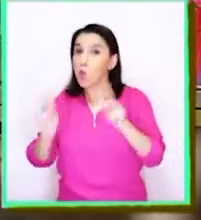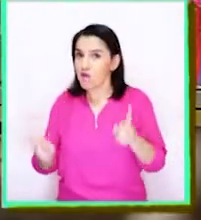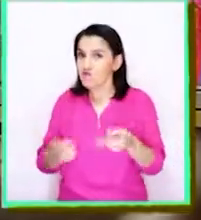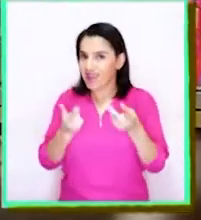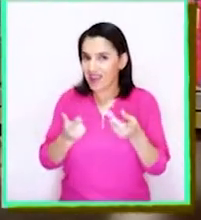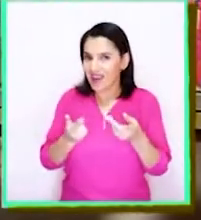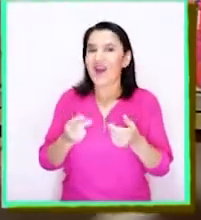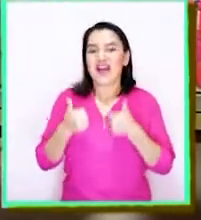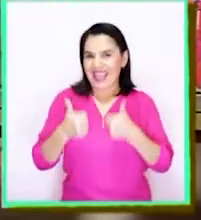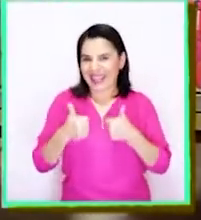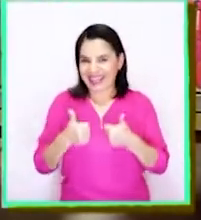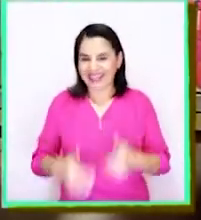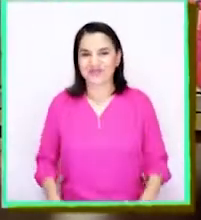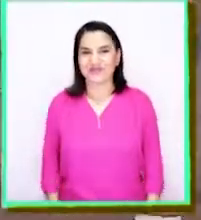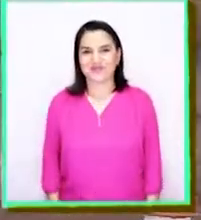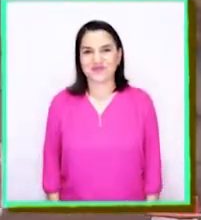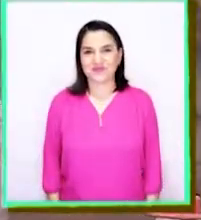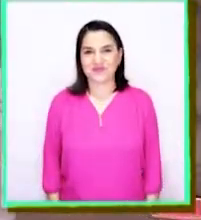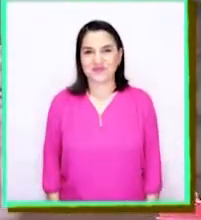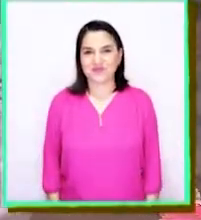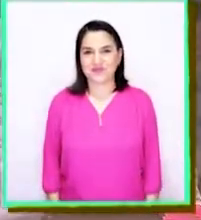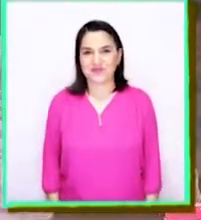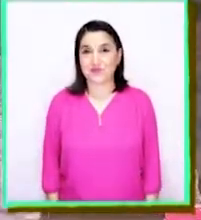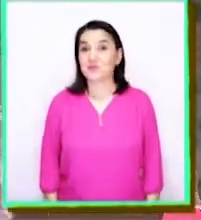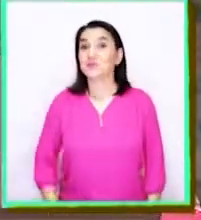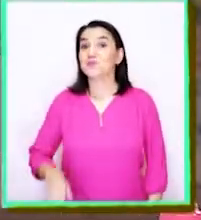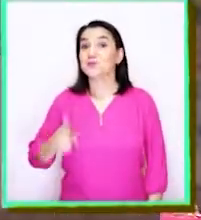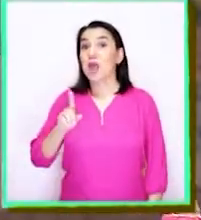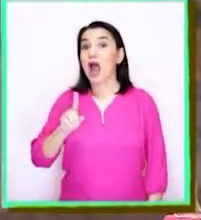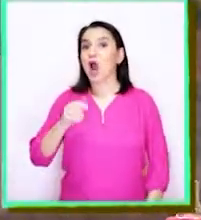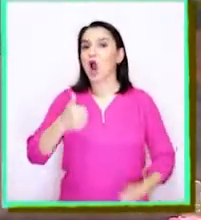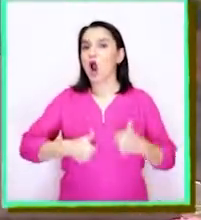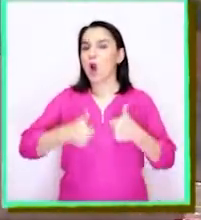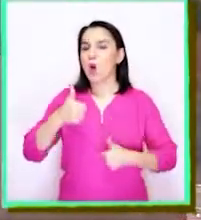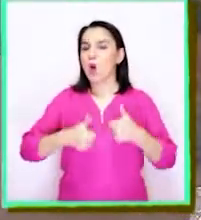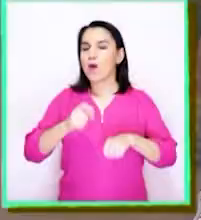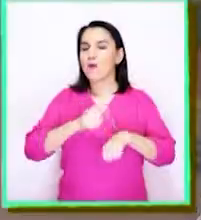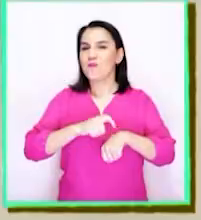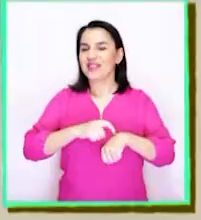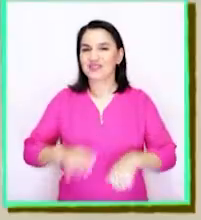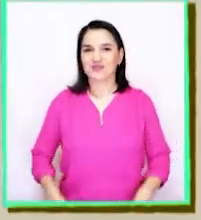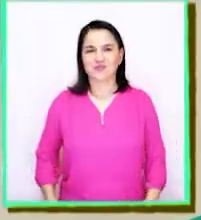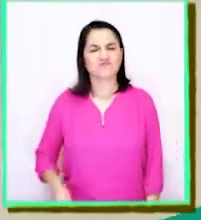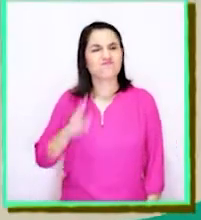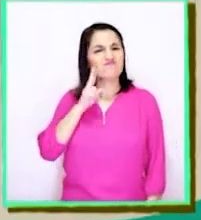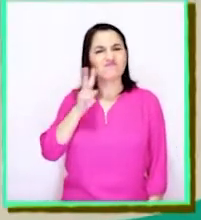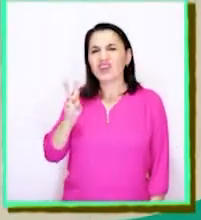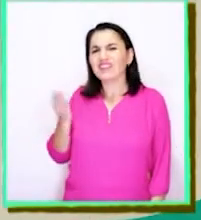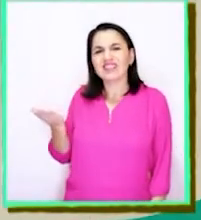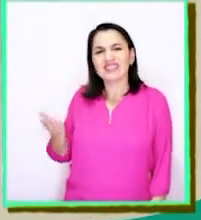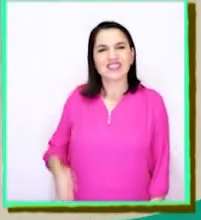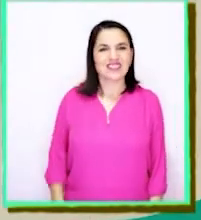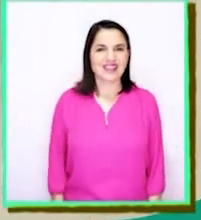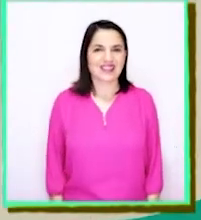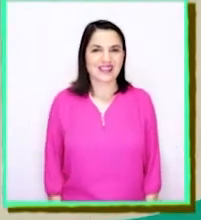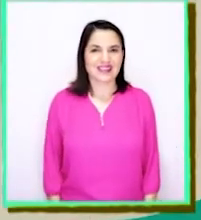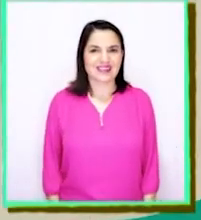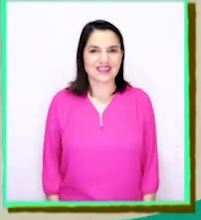vivos. ¡Genial! ¡Momento de concurso! ¿Qué ven?